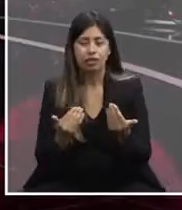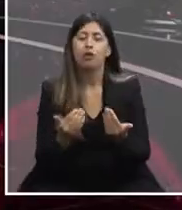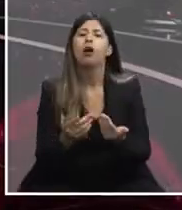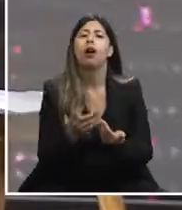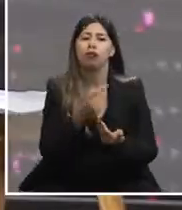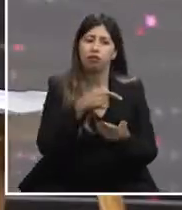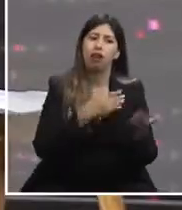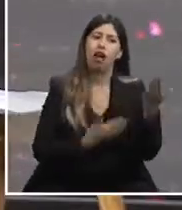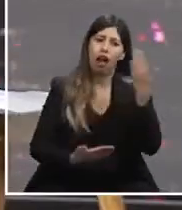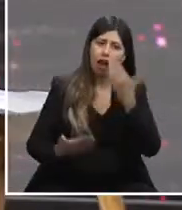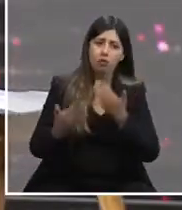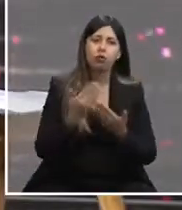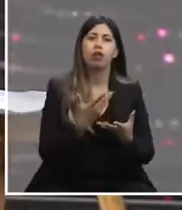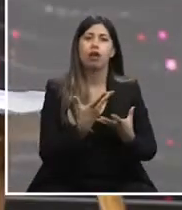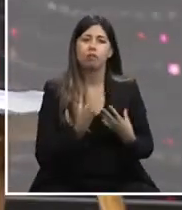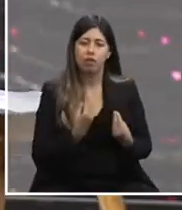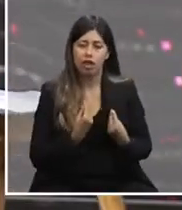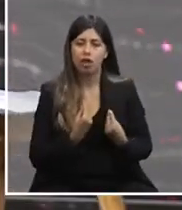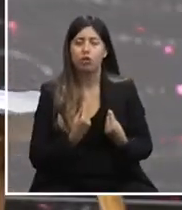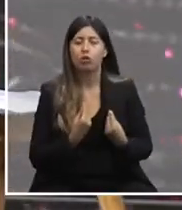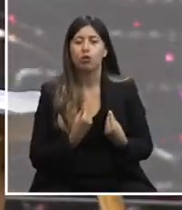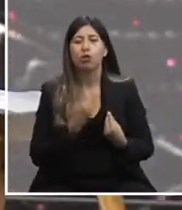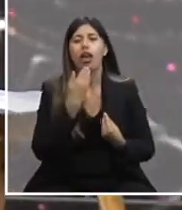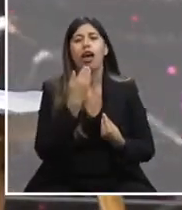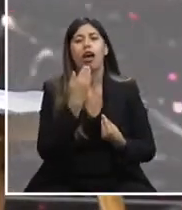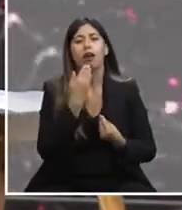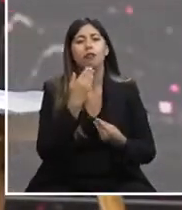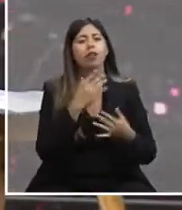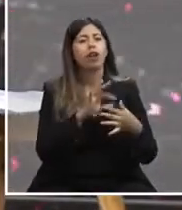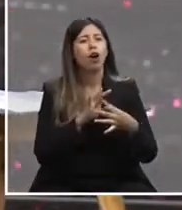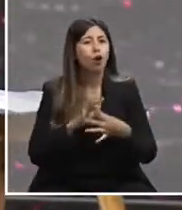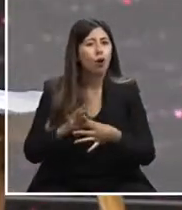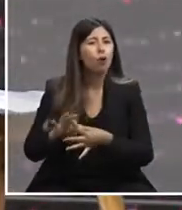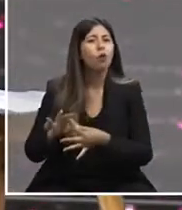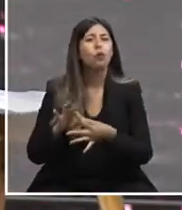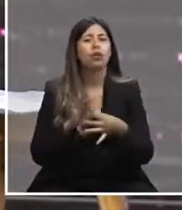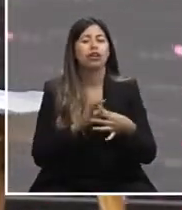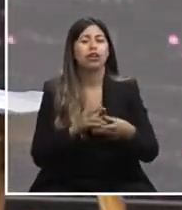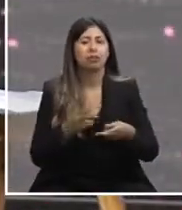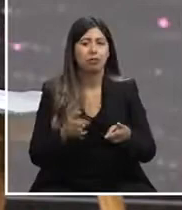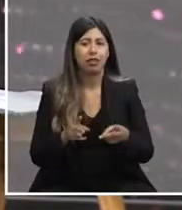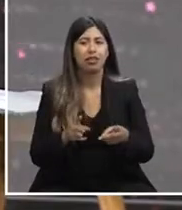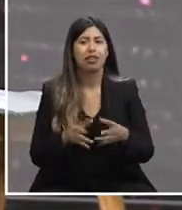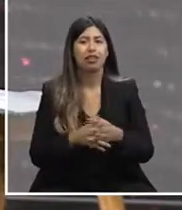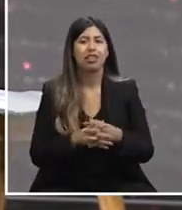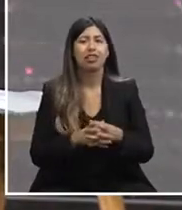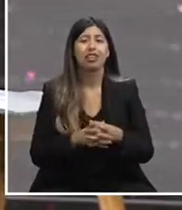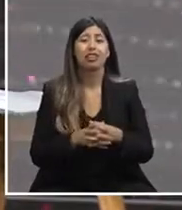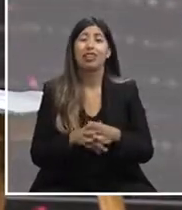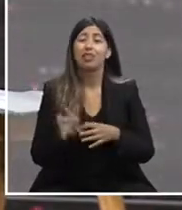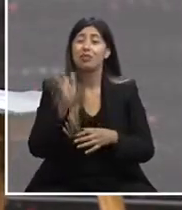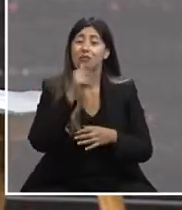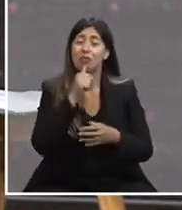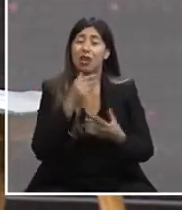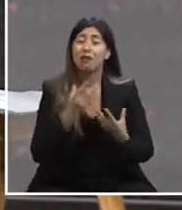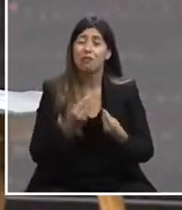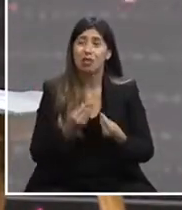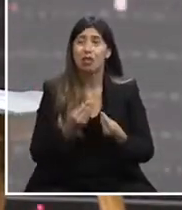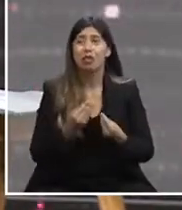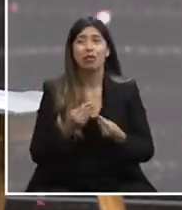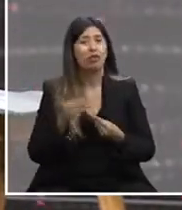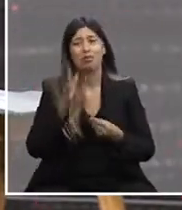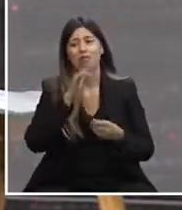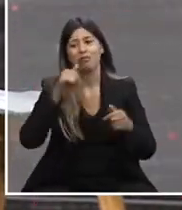Nos ha cuidado, nos ha hecho unirnos. Finalmente, si no hubiéramos tenido miedo, probablemente no estaríamos